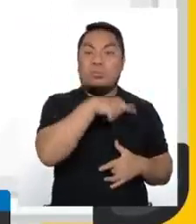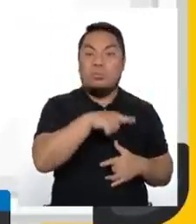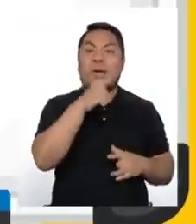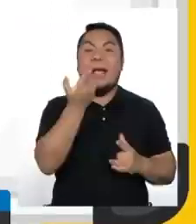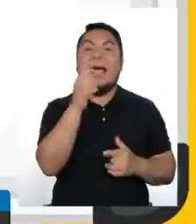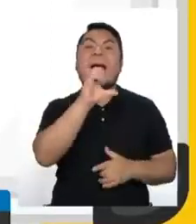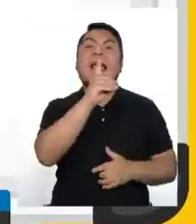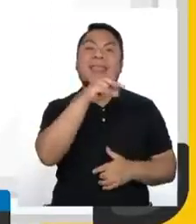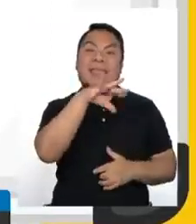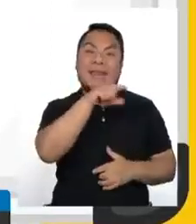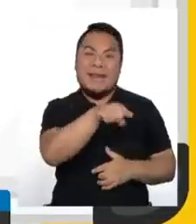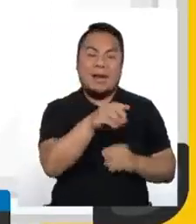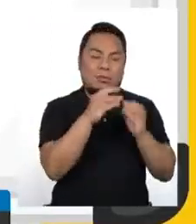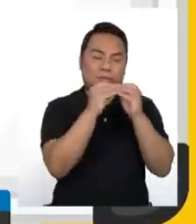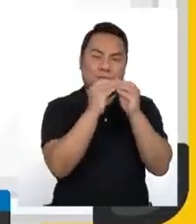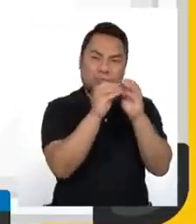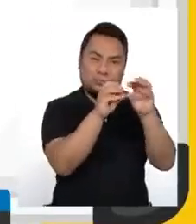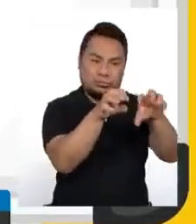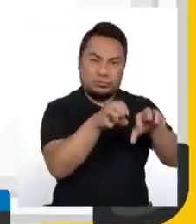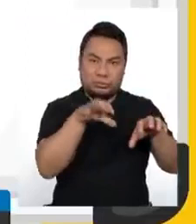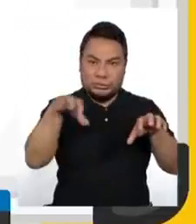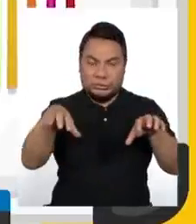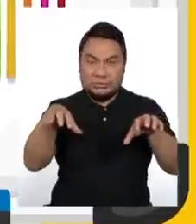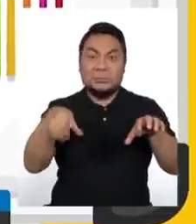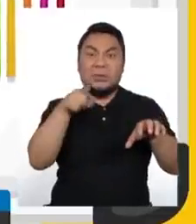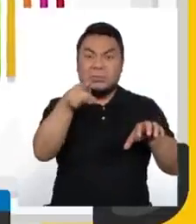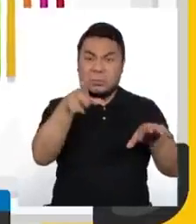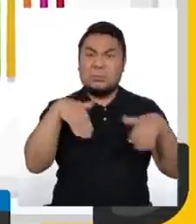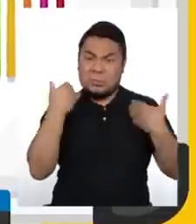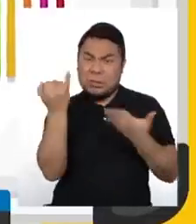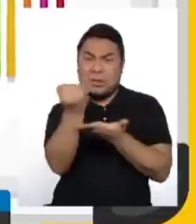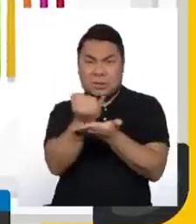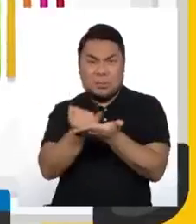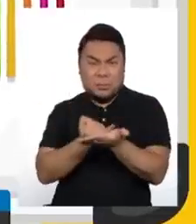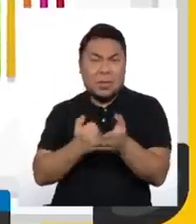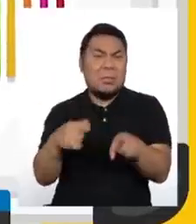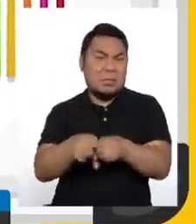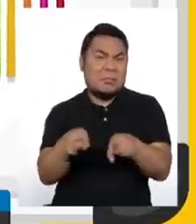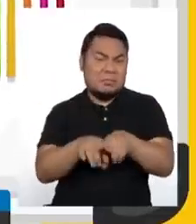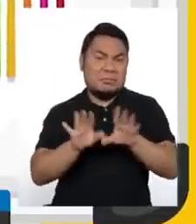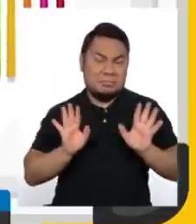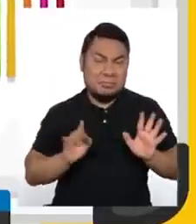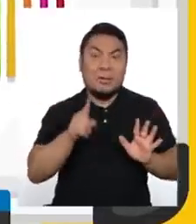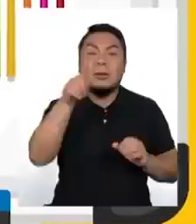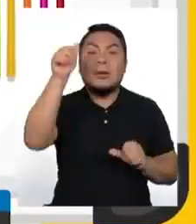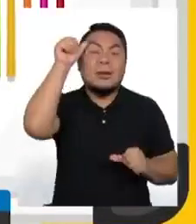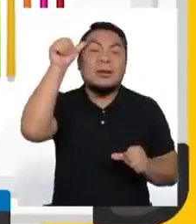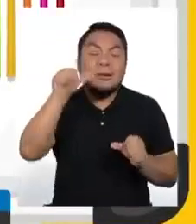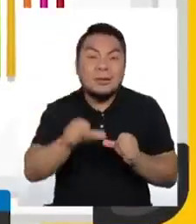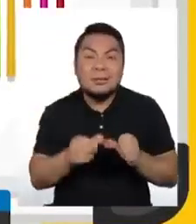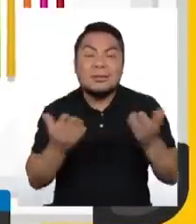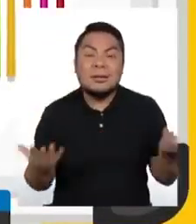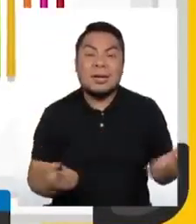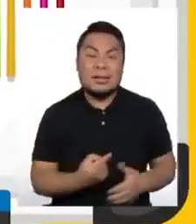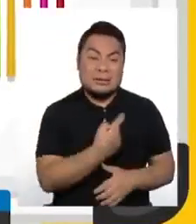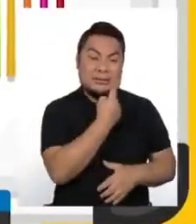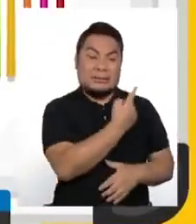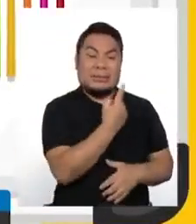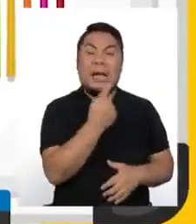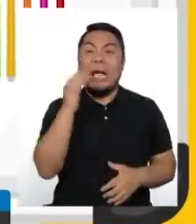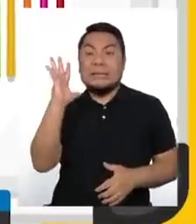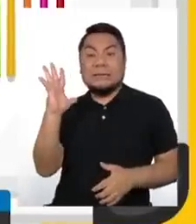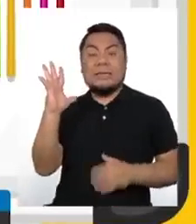las tapas doradas de Andrea. También las pueden dibujar. Recuerden que por cada 5 tapas de